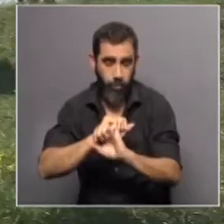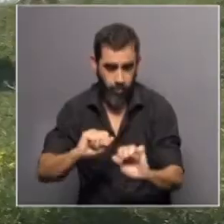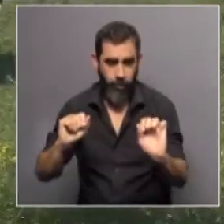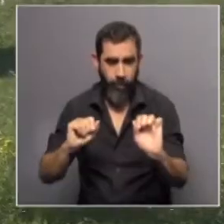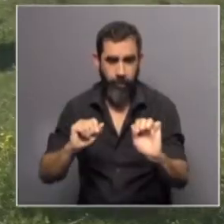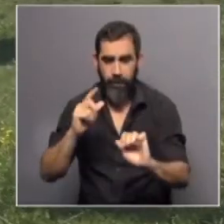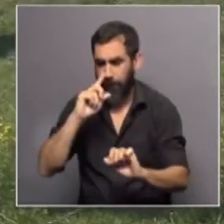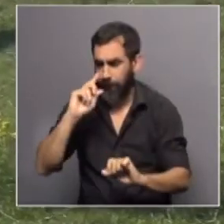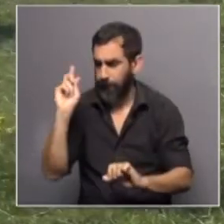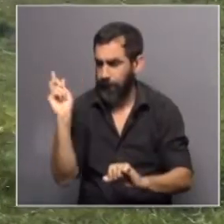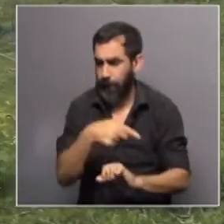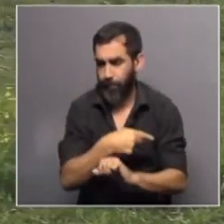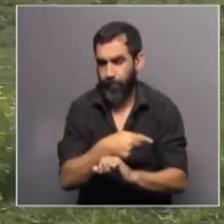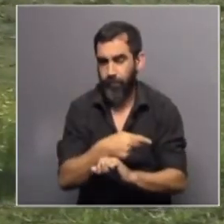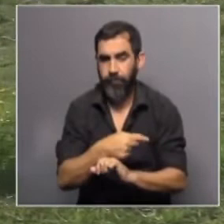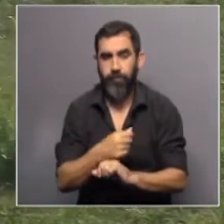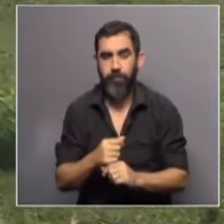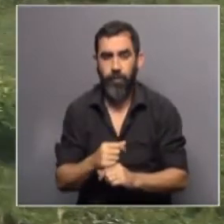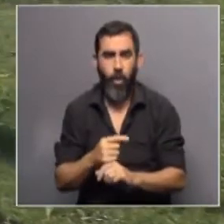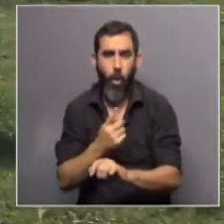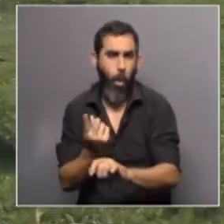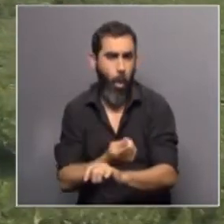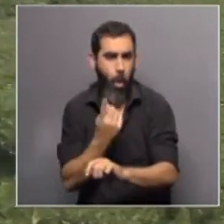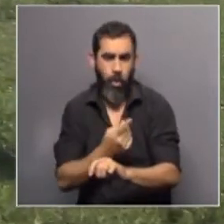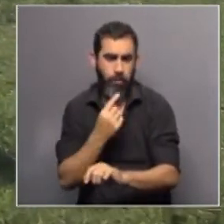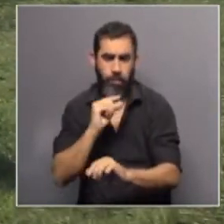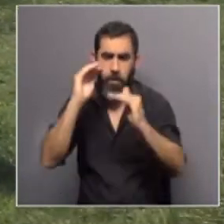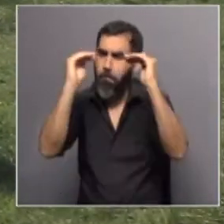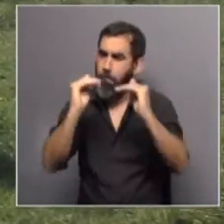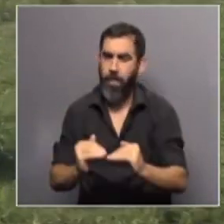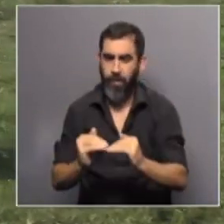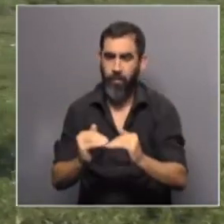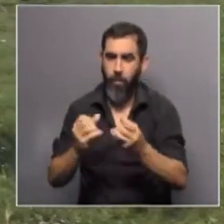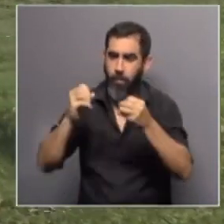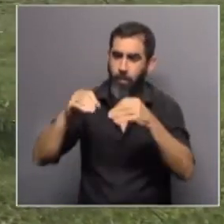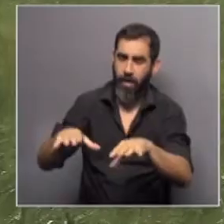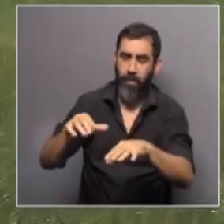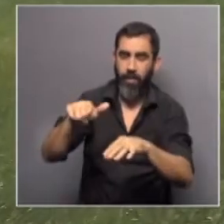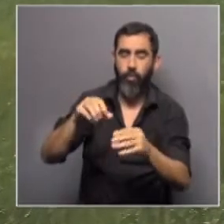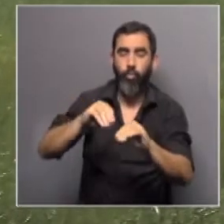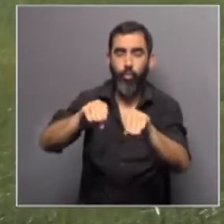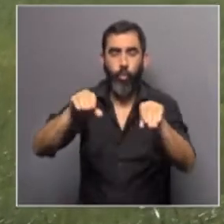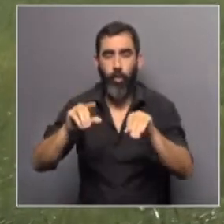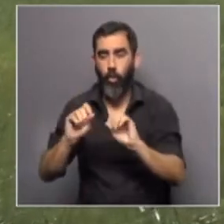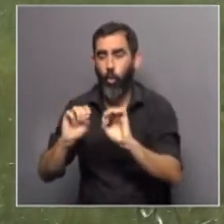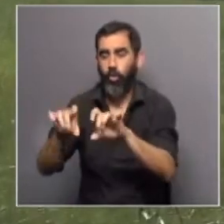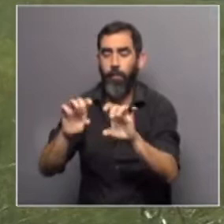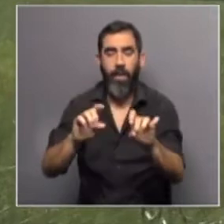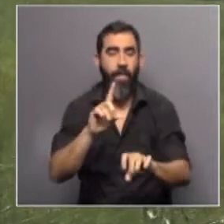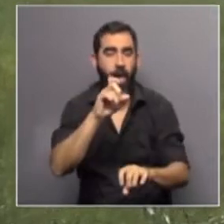puede rápidamente, en términos de horas, bajar muchísimo la pérdida de fósforo del suelo al agua.